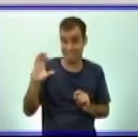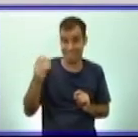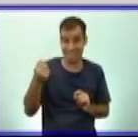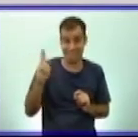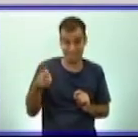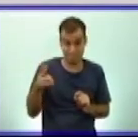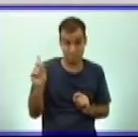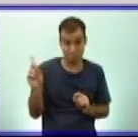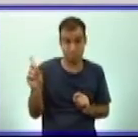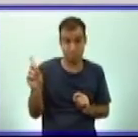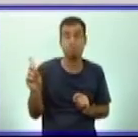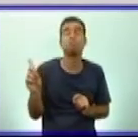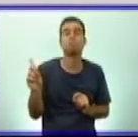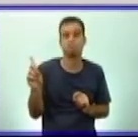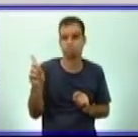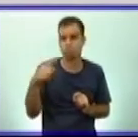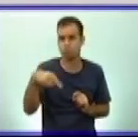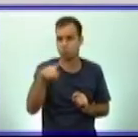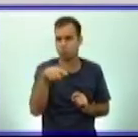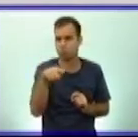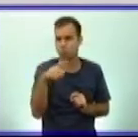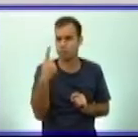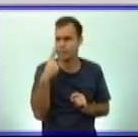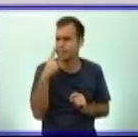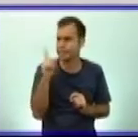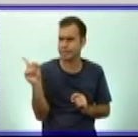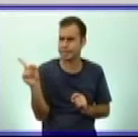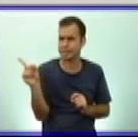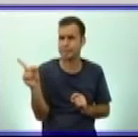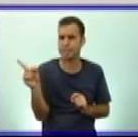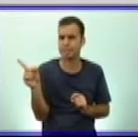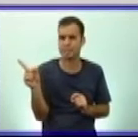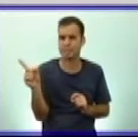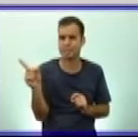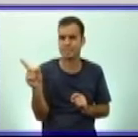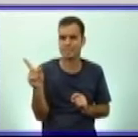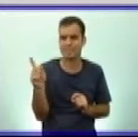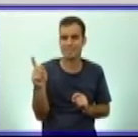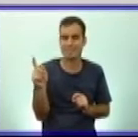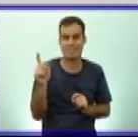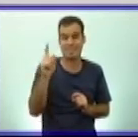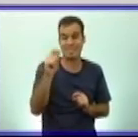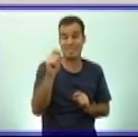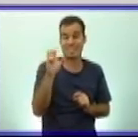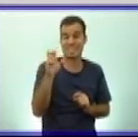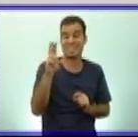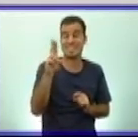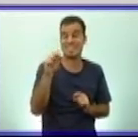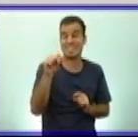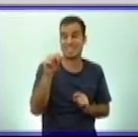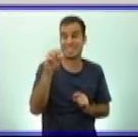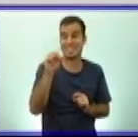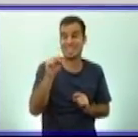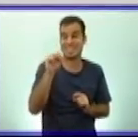como ven en pantalla, el valor de la tensión está representado con una